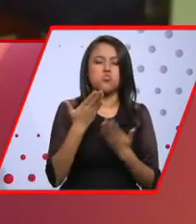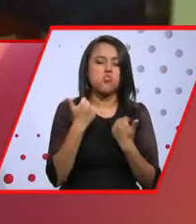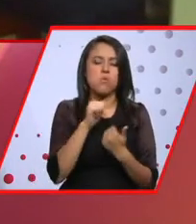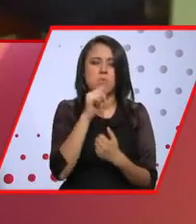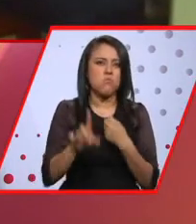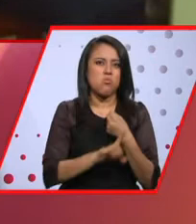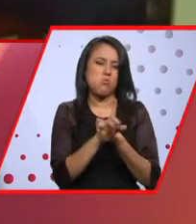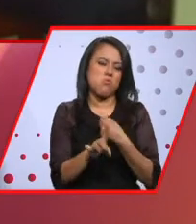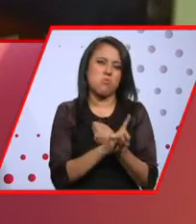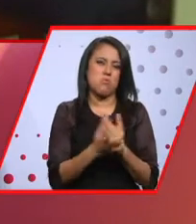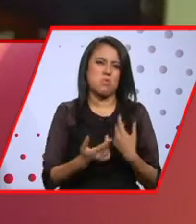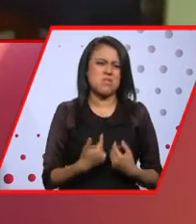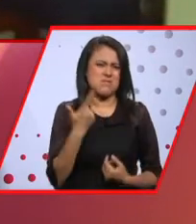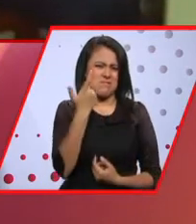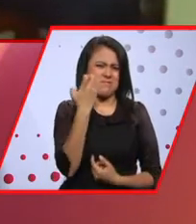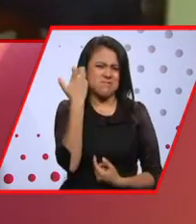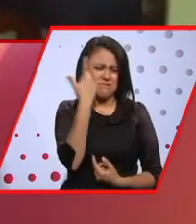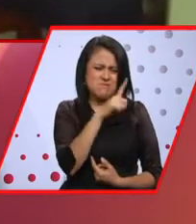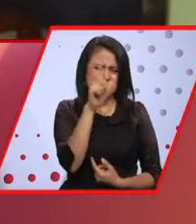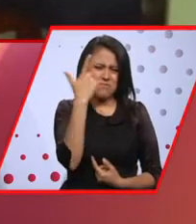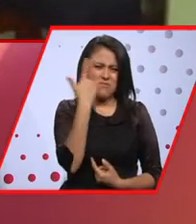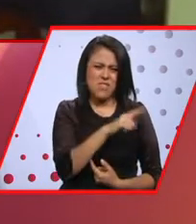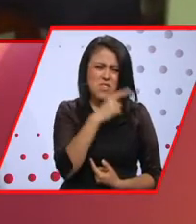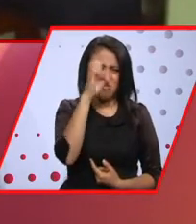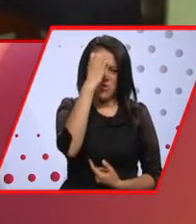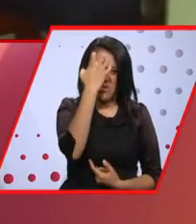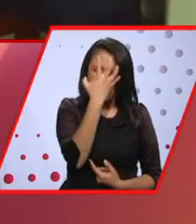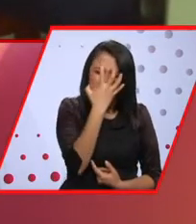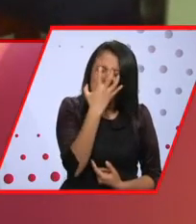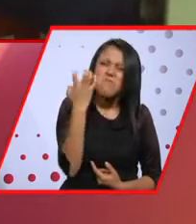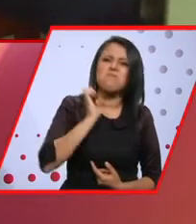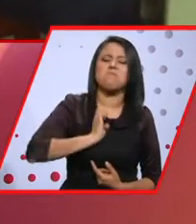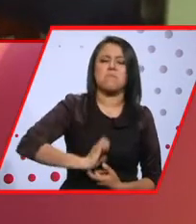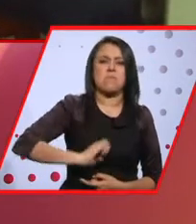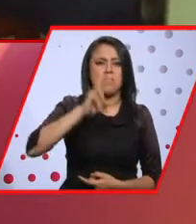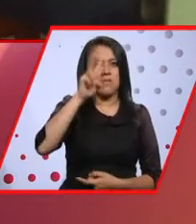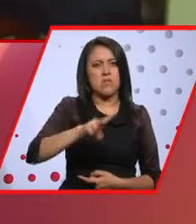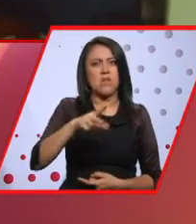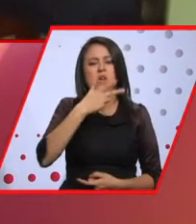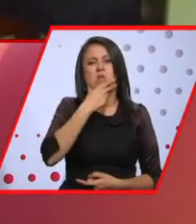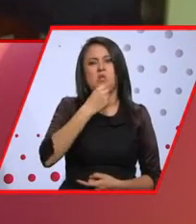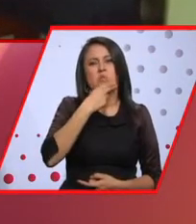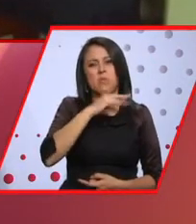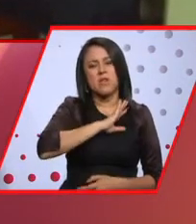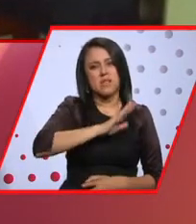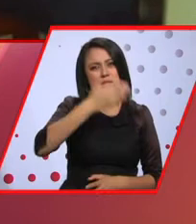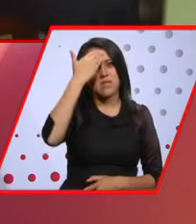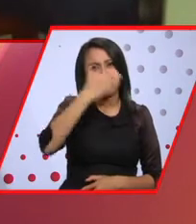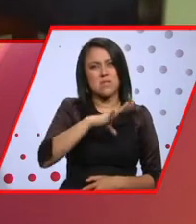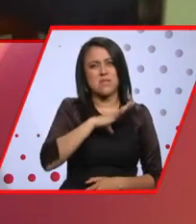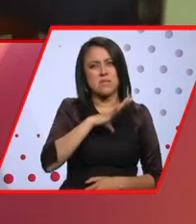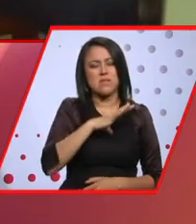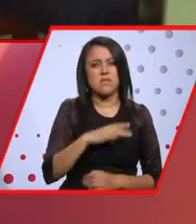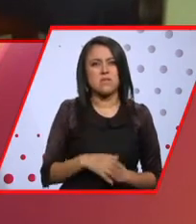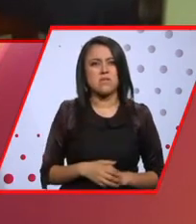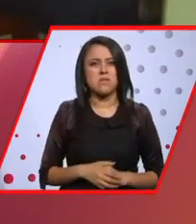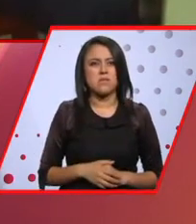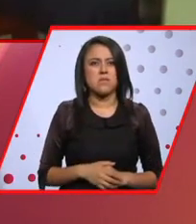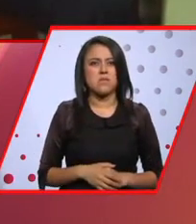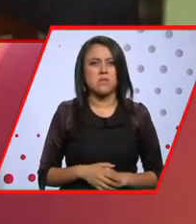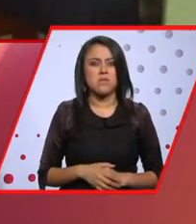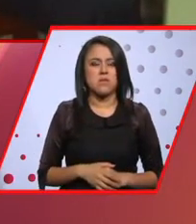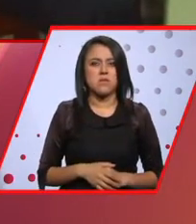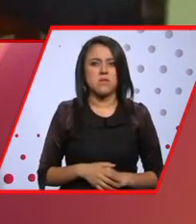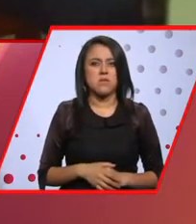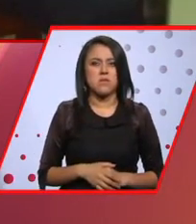retrasos. ¡Qué vergüenza! Pues aquí está México, nuestro hombre más buscado de la